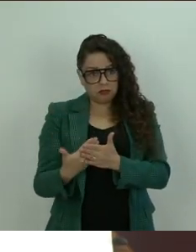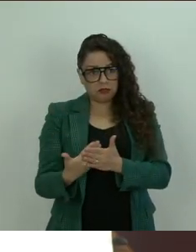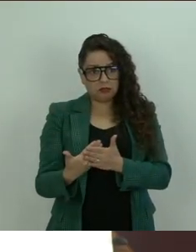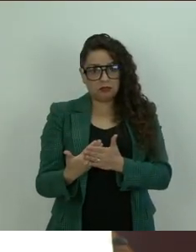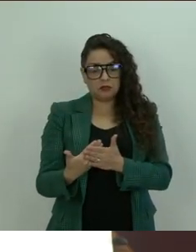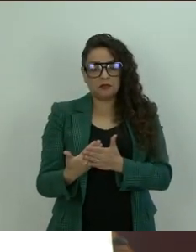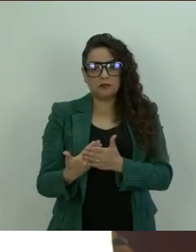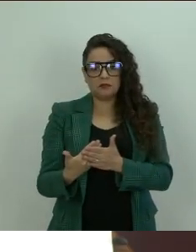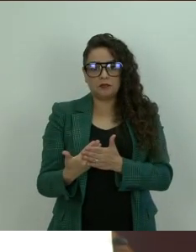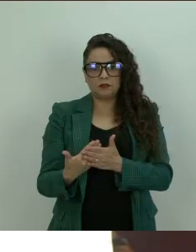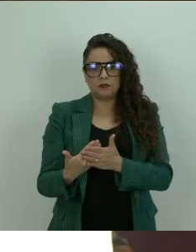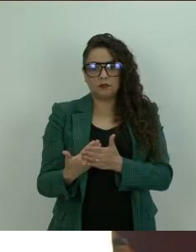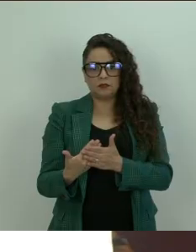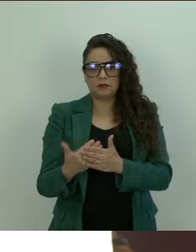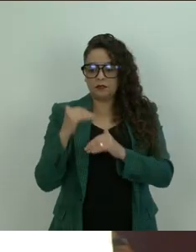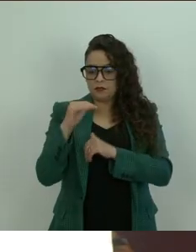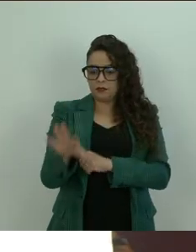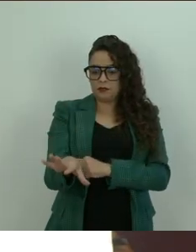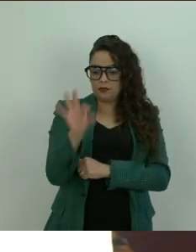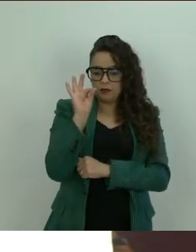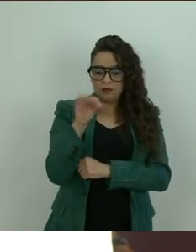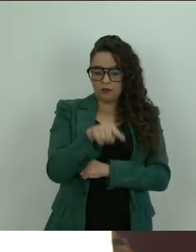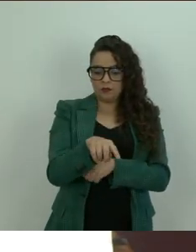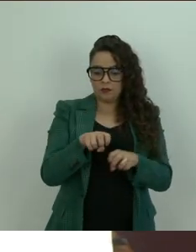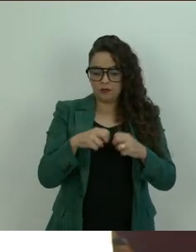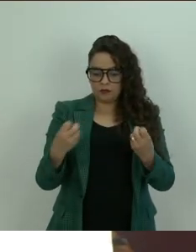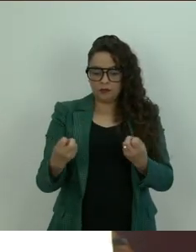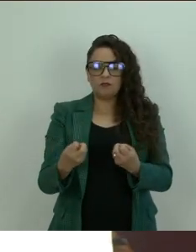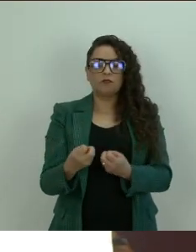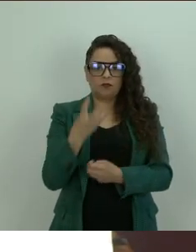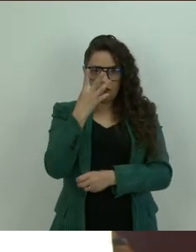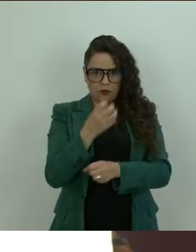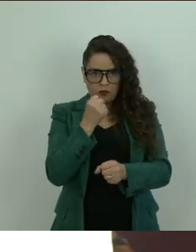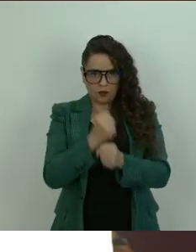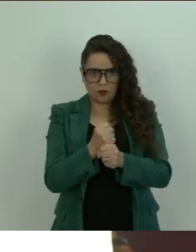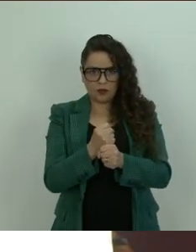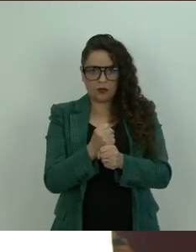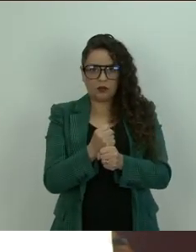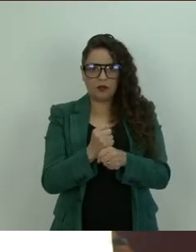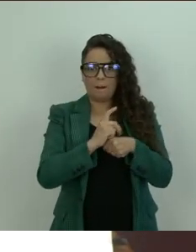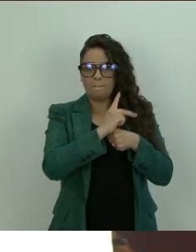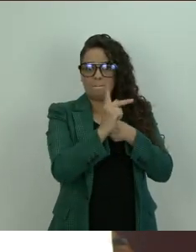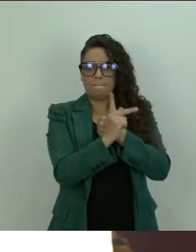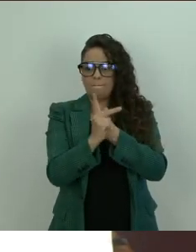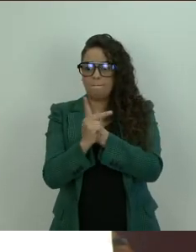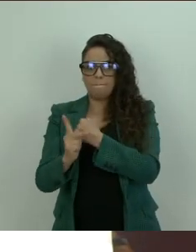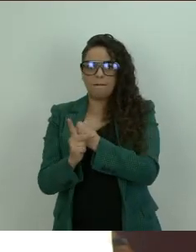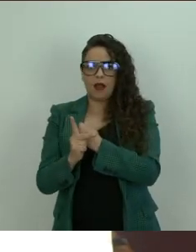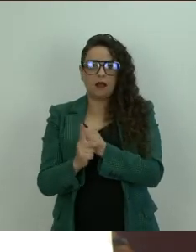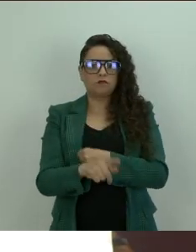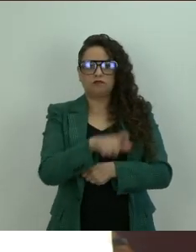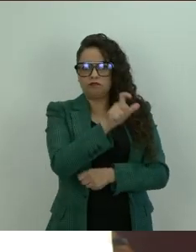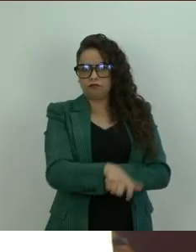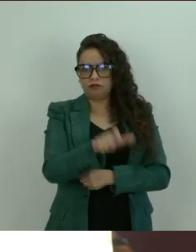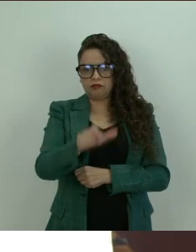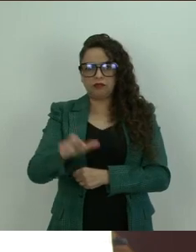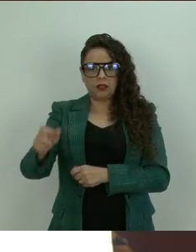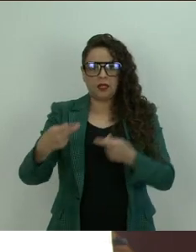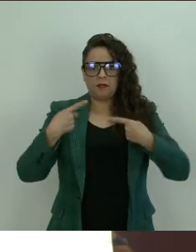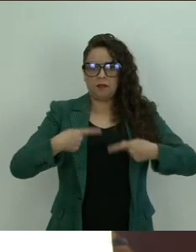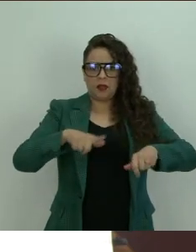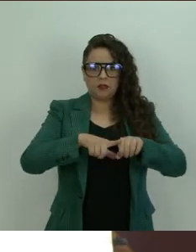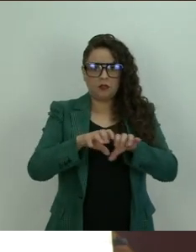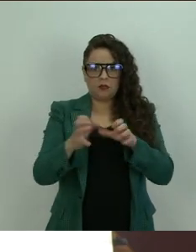Convención, elegidos por un periodo de 4 años, de entre los nacionales de los Estados partes y ejercen sus funciones a título personal. Pero, ahora bien,